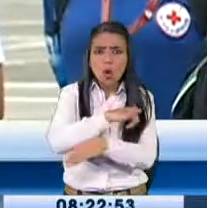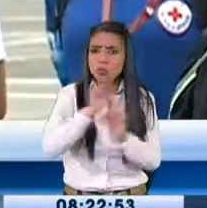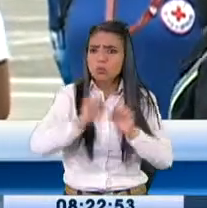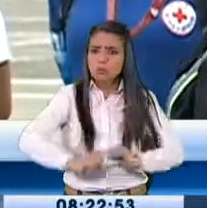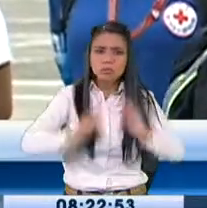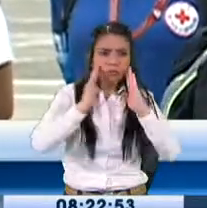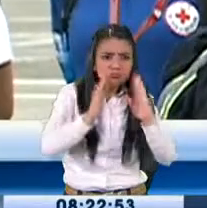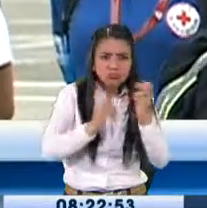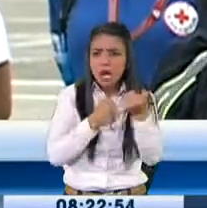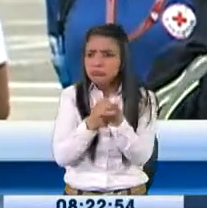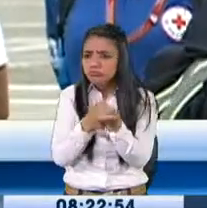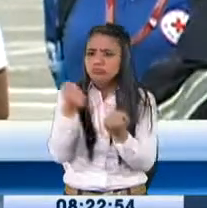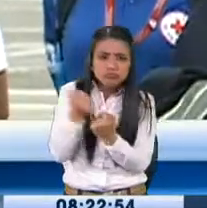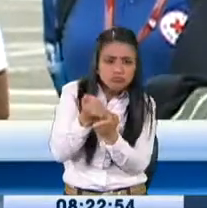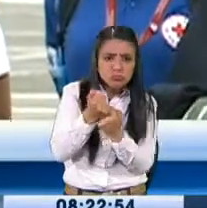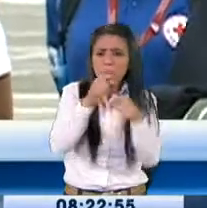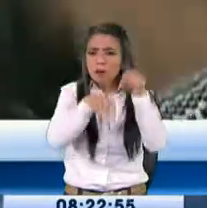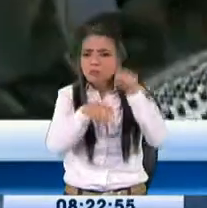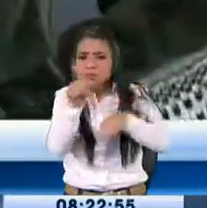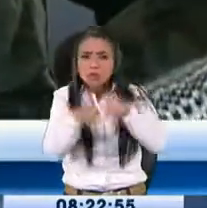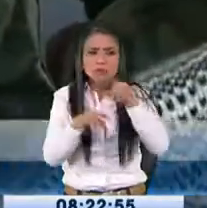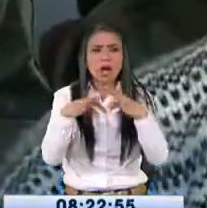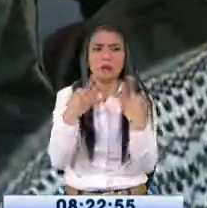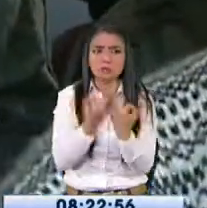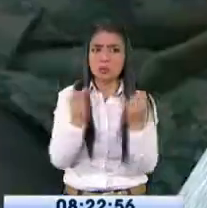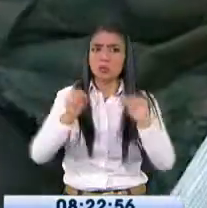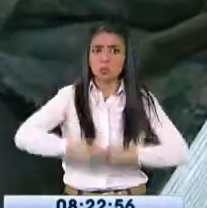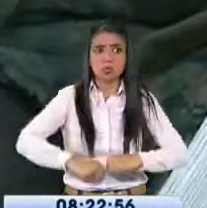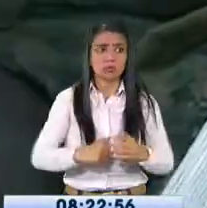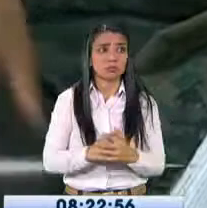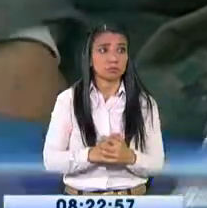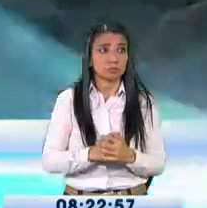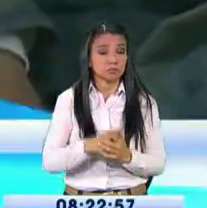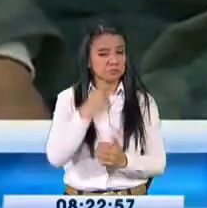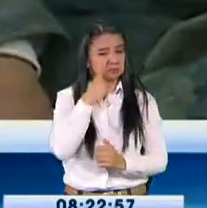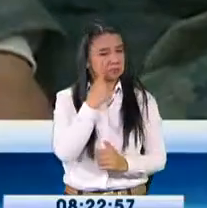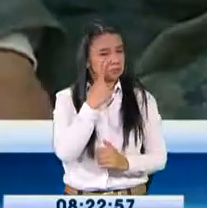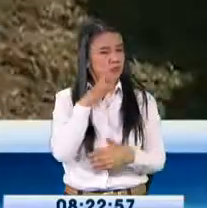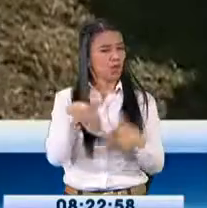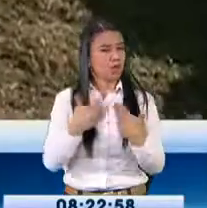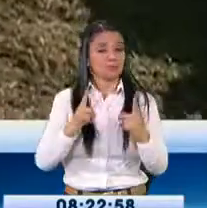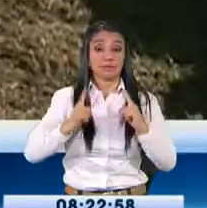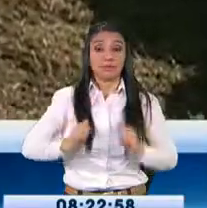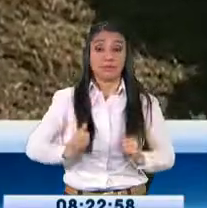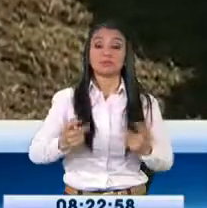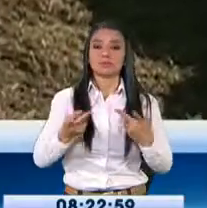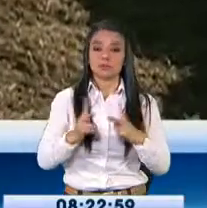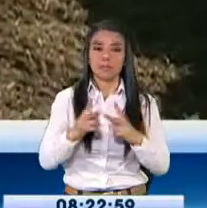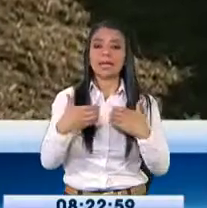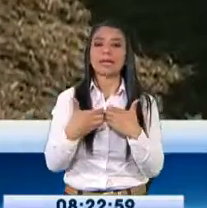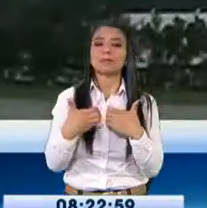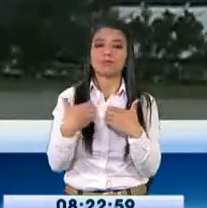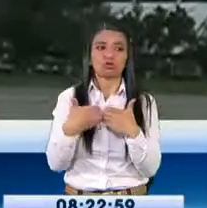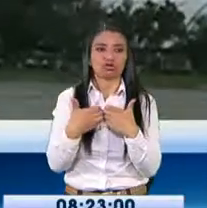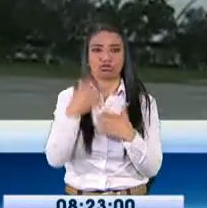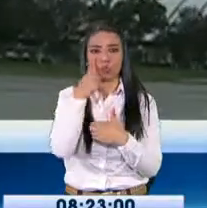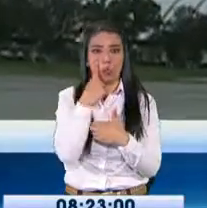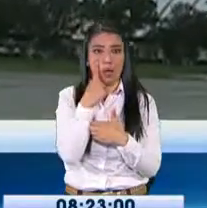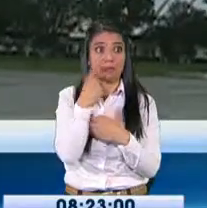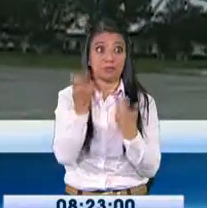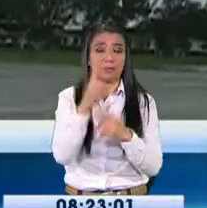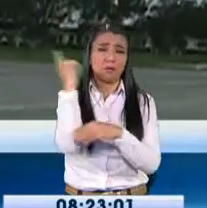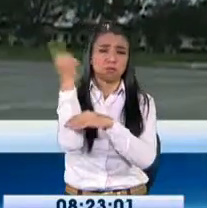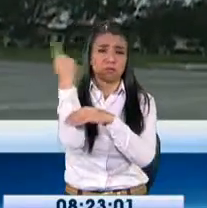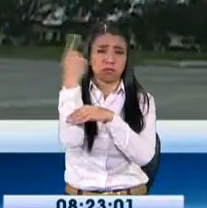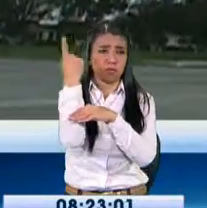al compañero, al amigo, al familiar. Y en el simulacro se puso a prueba todo el sistema de salud, así como los equipos de socorro. Se utilizó un